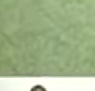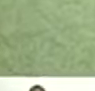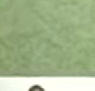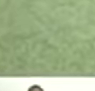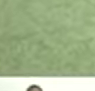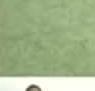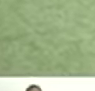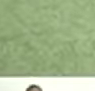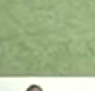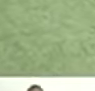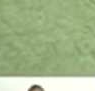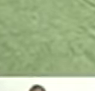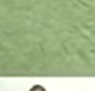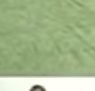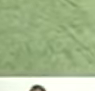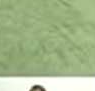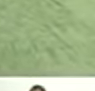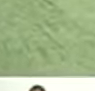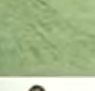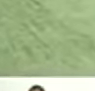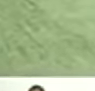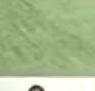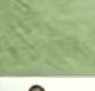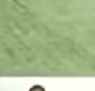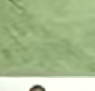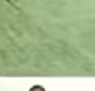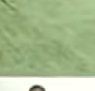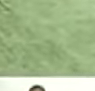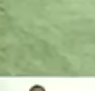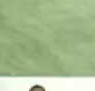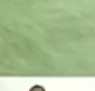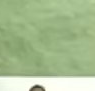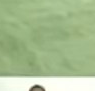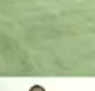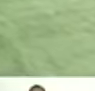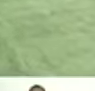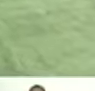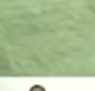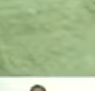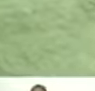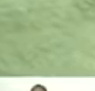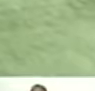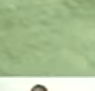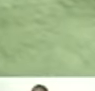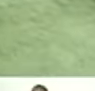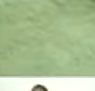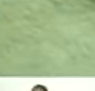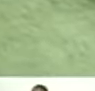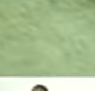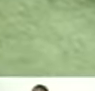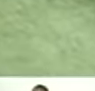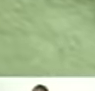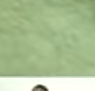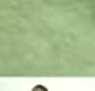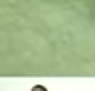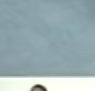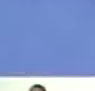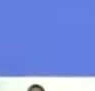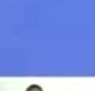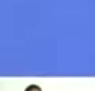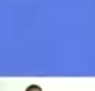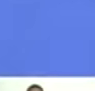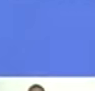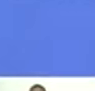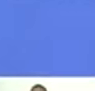Parafraseando al comandante Chávez, el proyecto de las 7T es por ahora y para